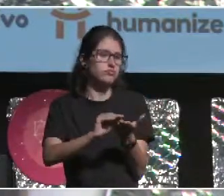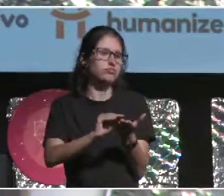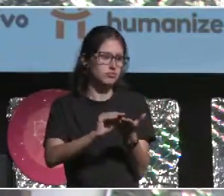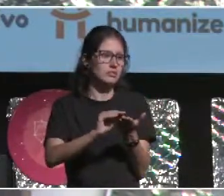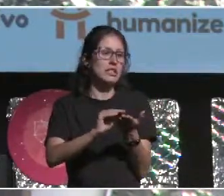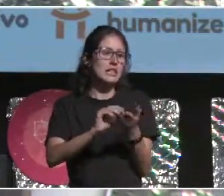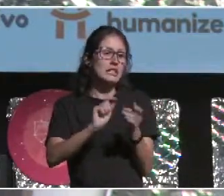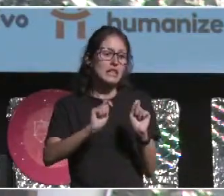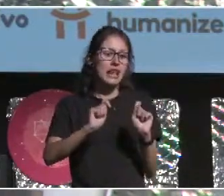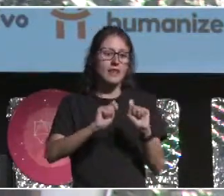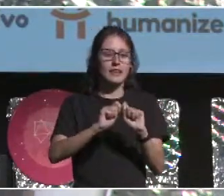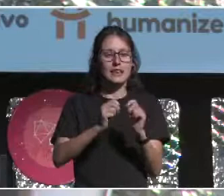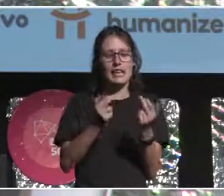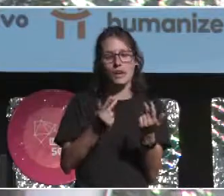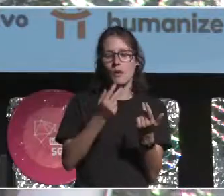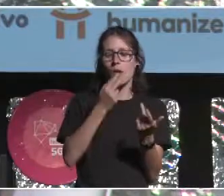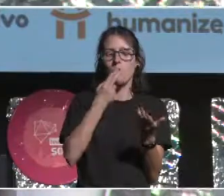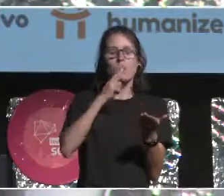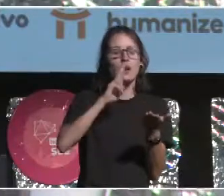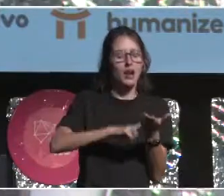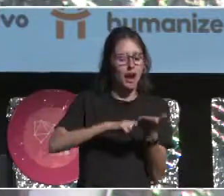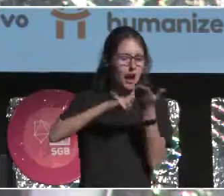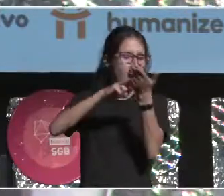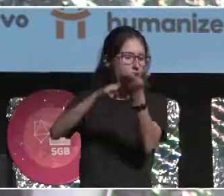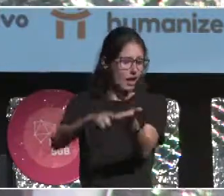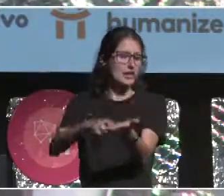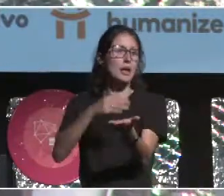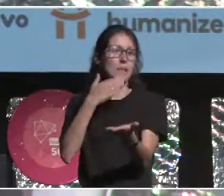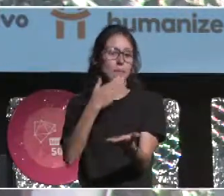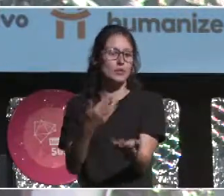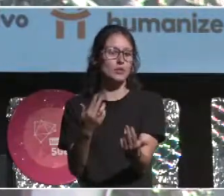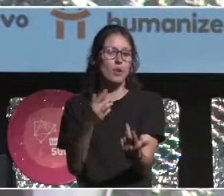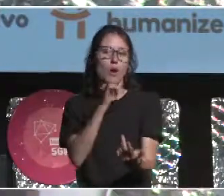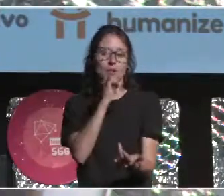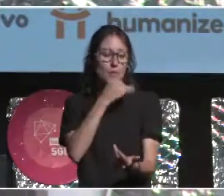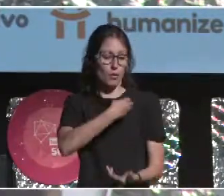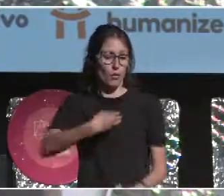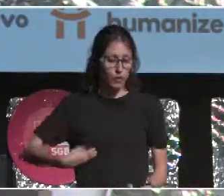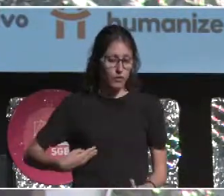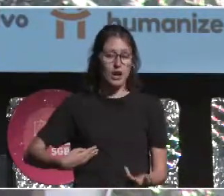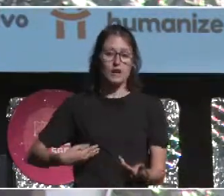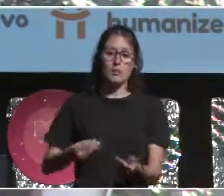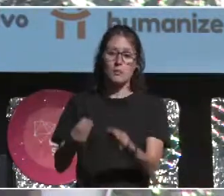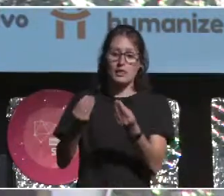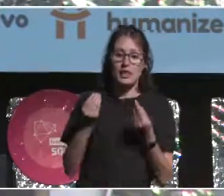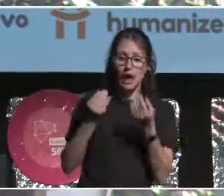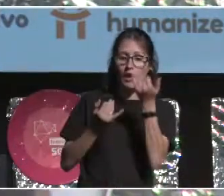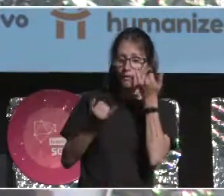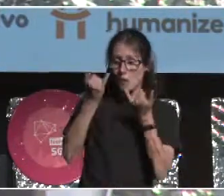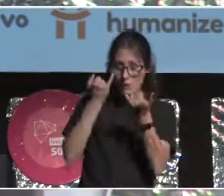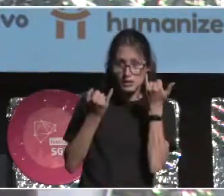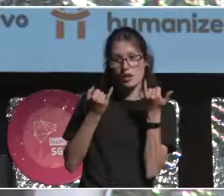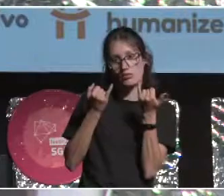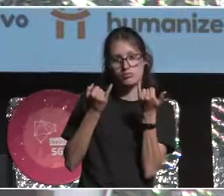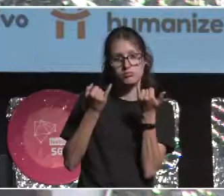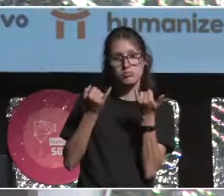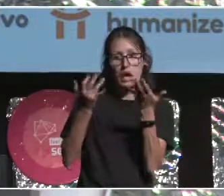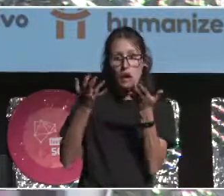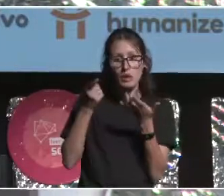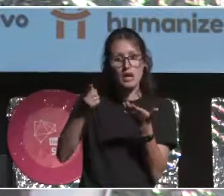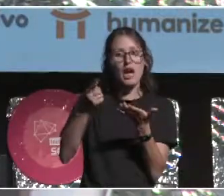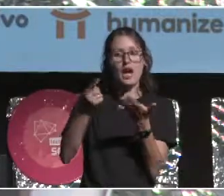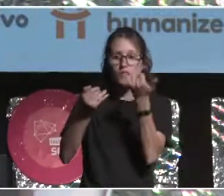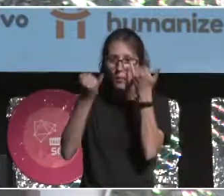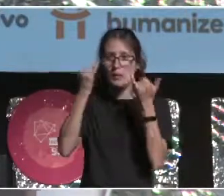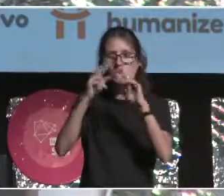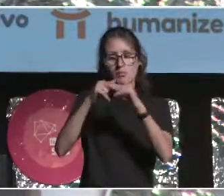solicitando formalmente al gobierno, al ministerio X o Y, una información y se me demora 15, 20 días hasta un mes y luego me dicen